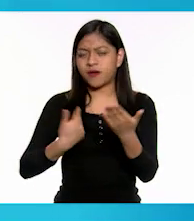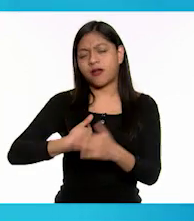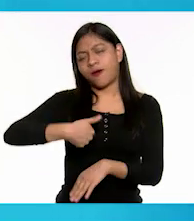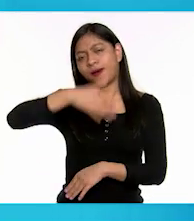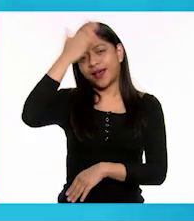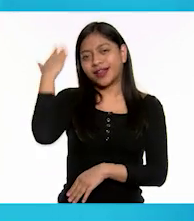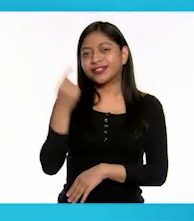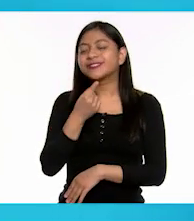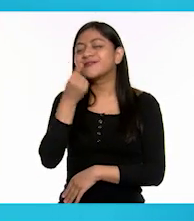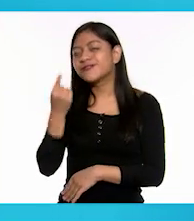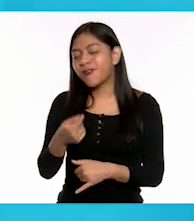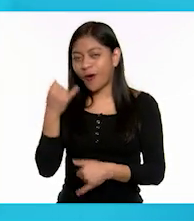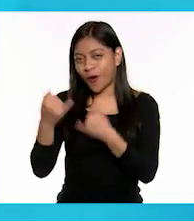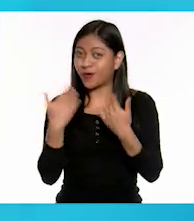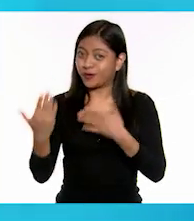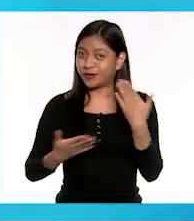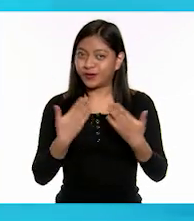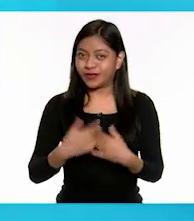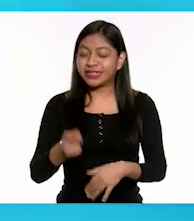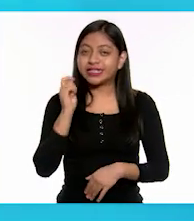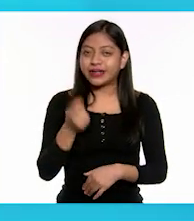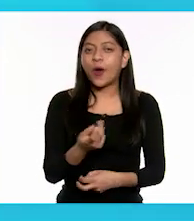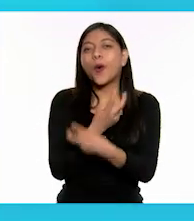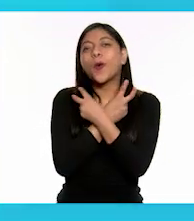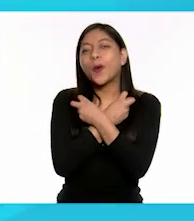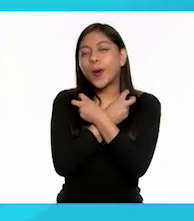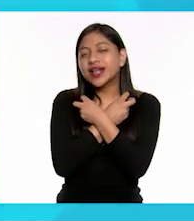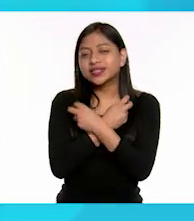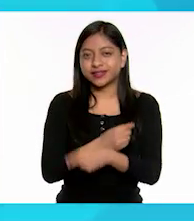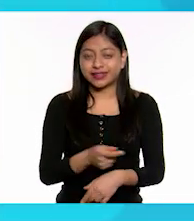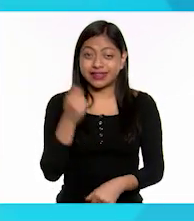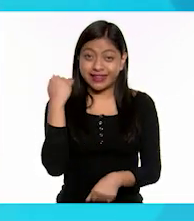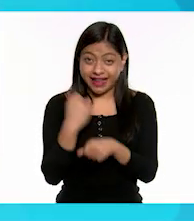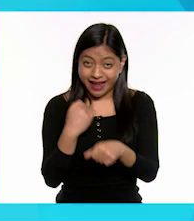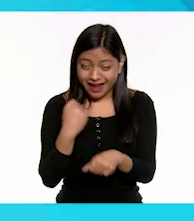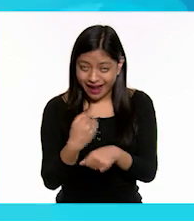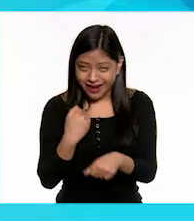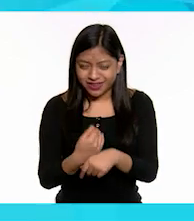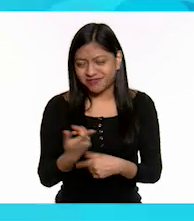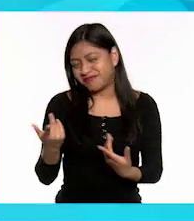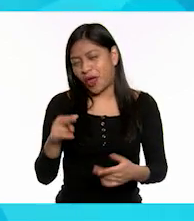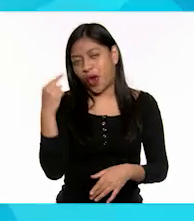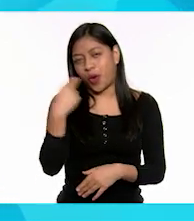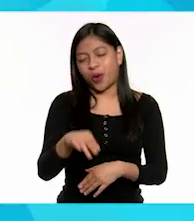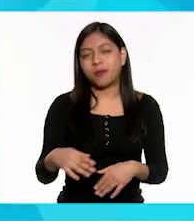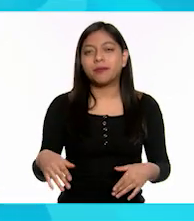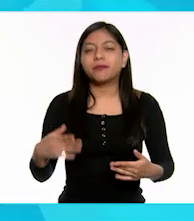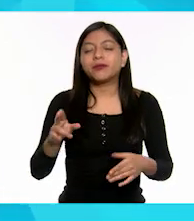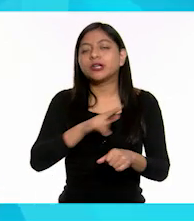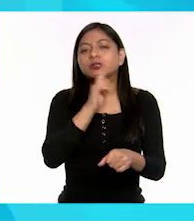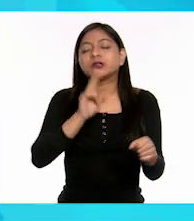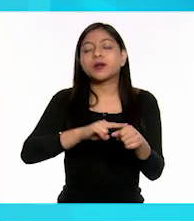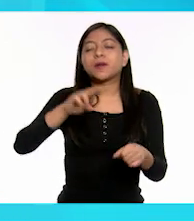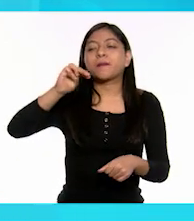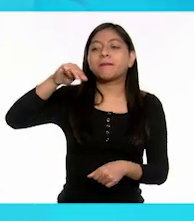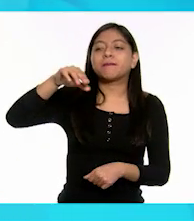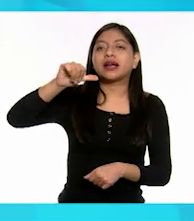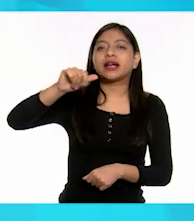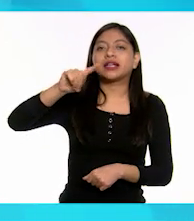mucho se llamaba huesitos actualmente se conoce como matatena recolectaba